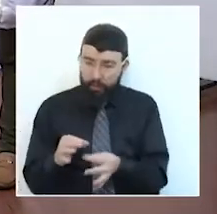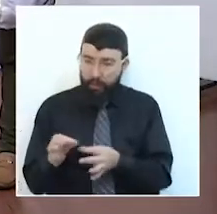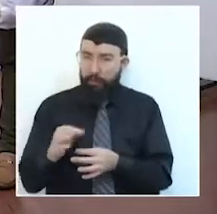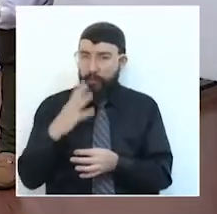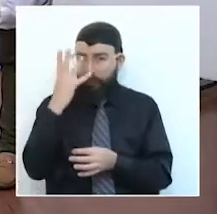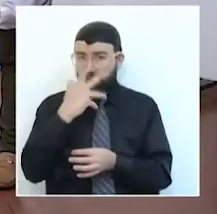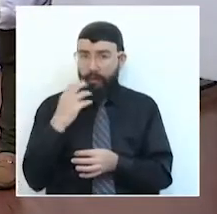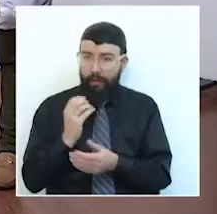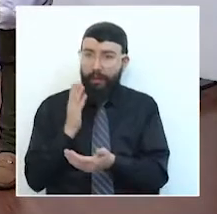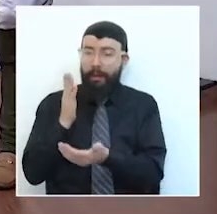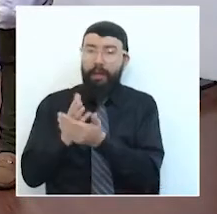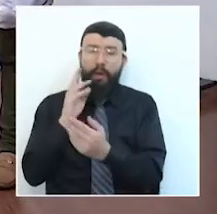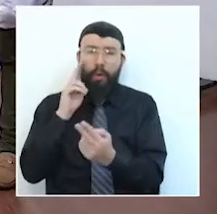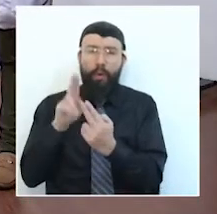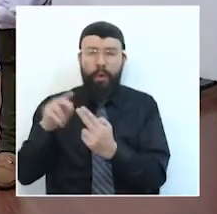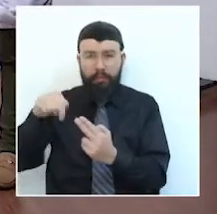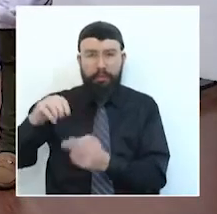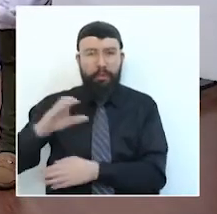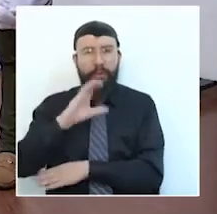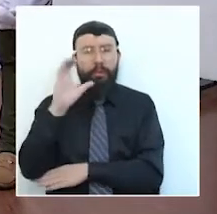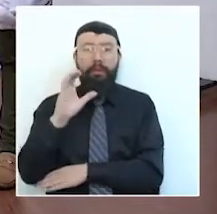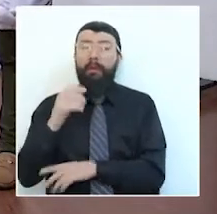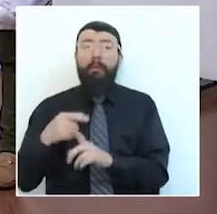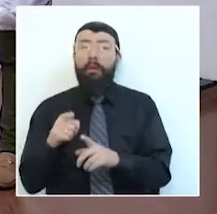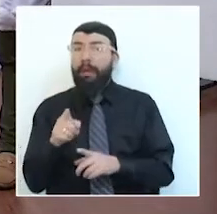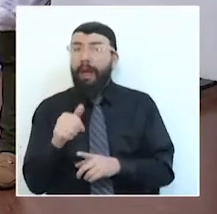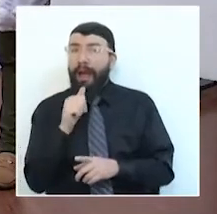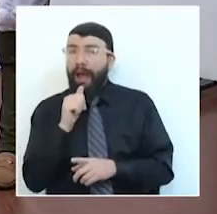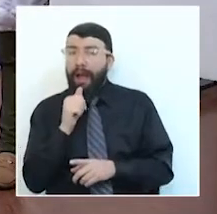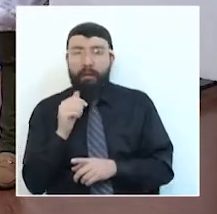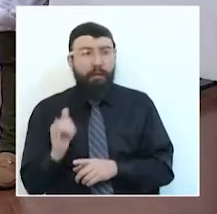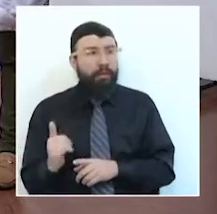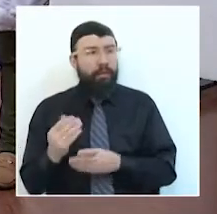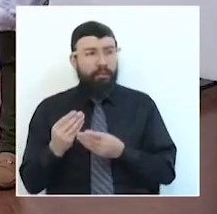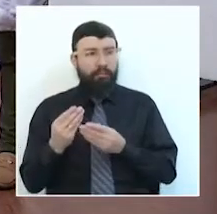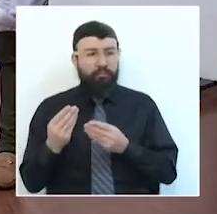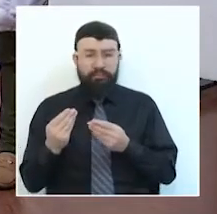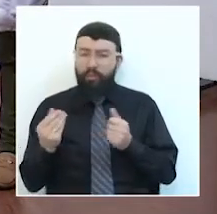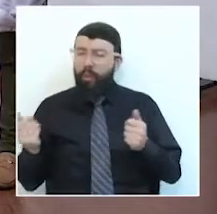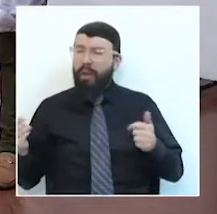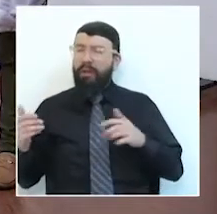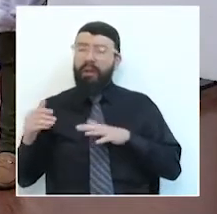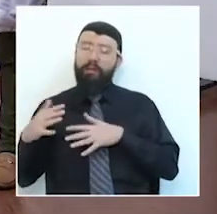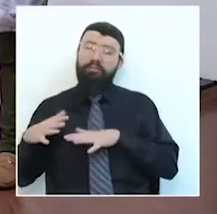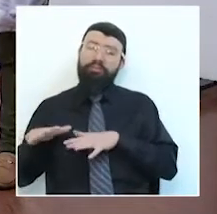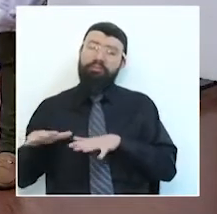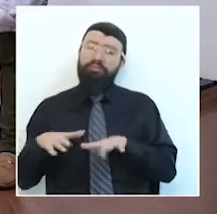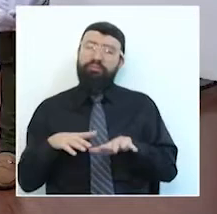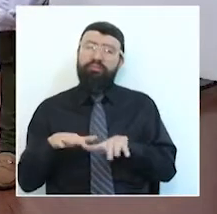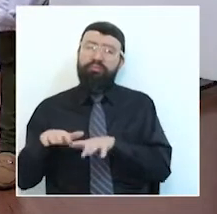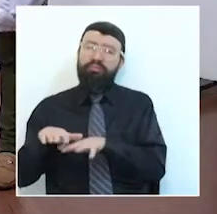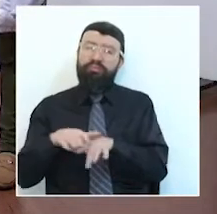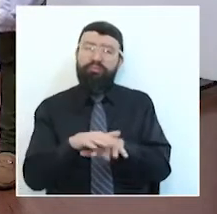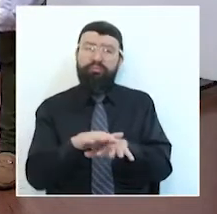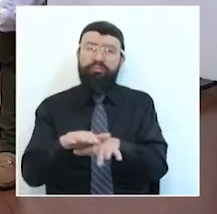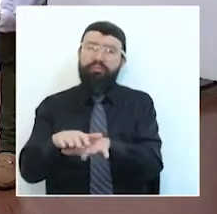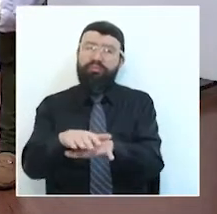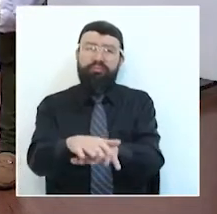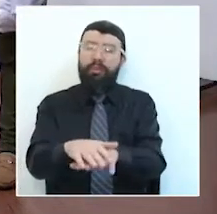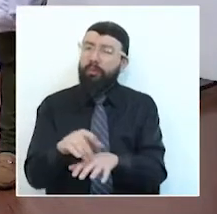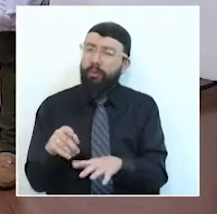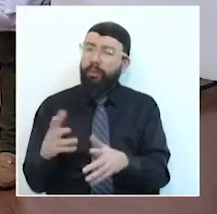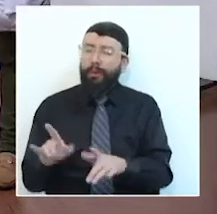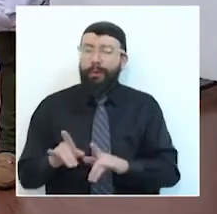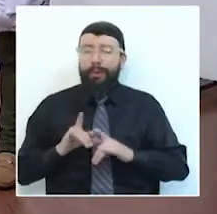en colombia pero el agua llega a su cala a uno siente la paz la tranquilidad cómo es ese